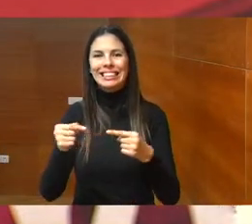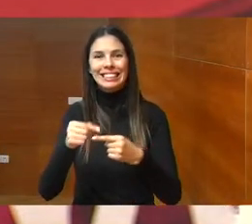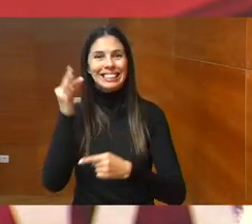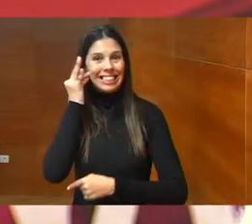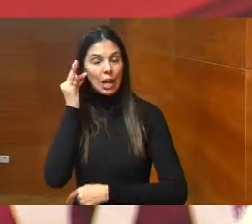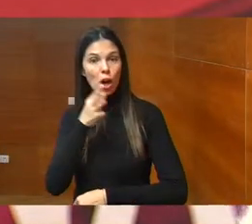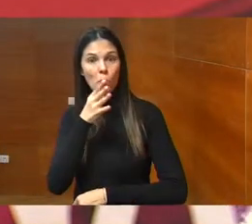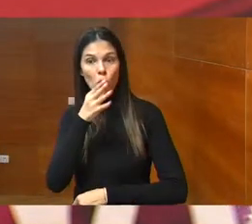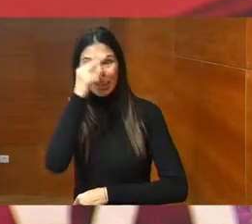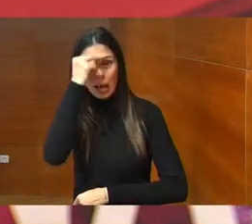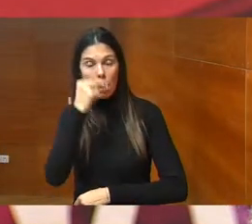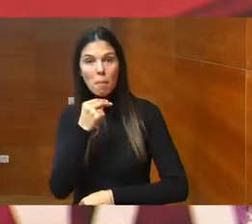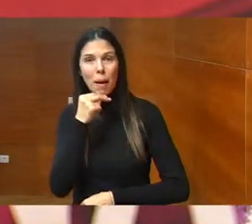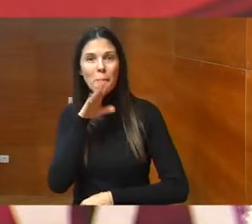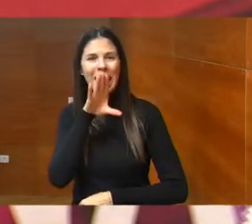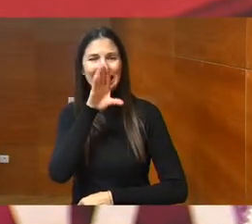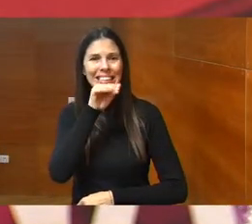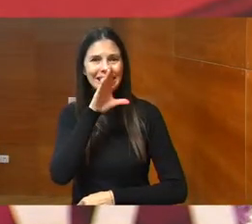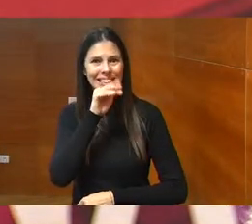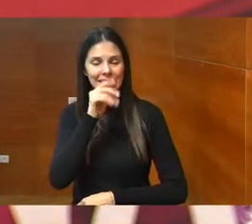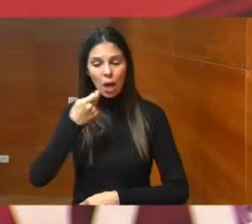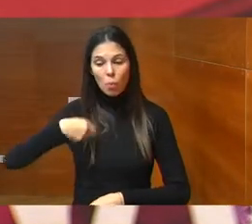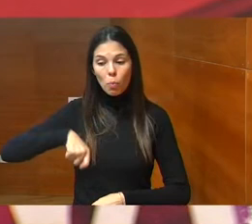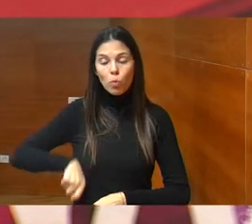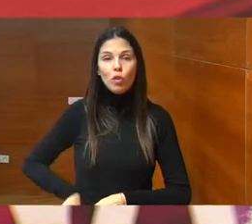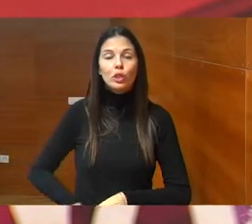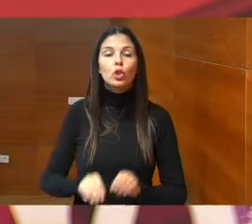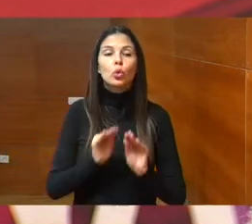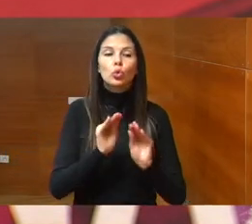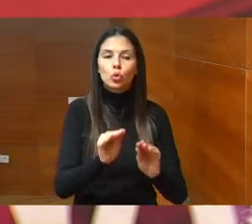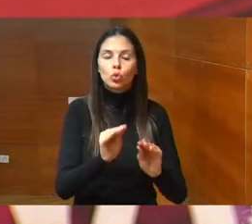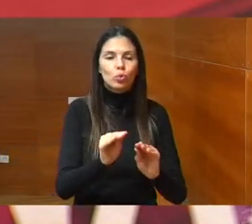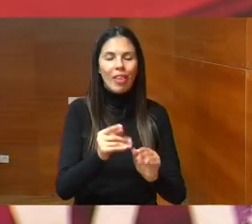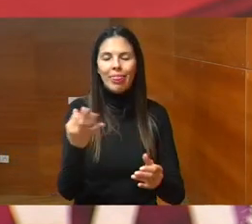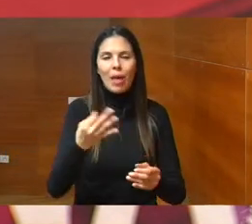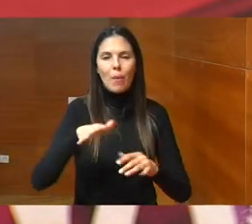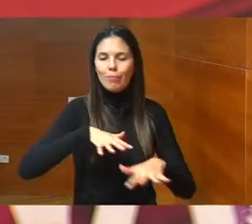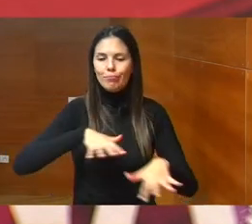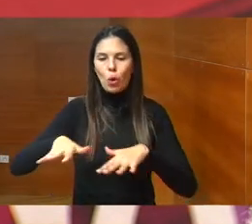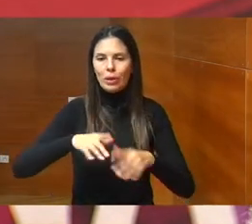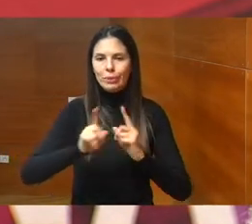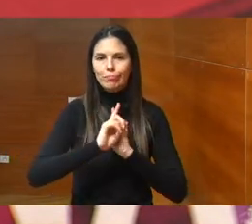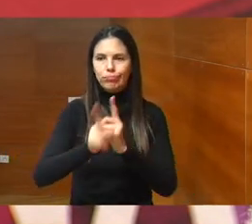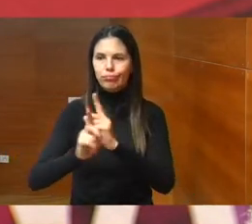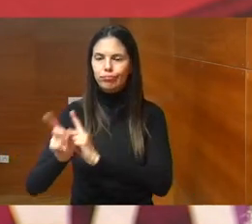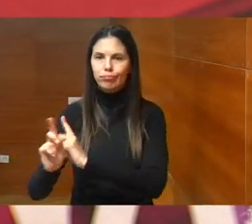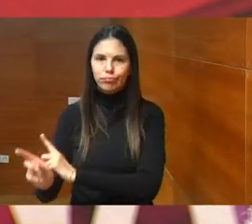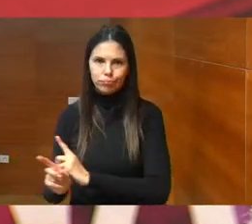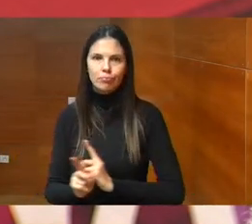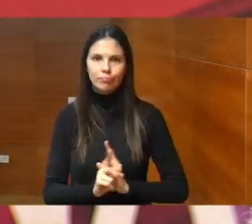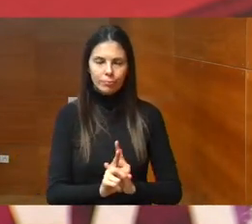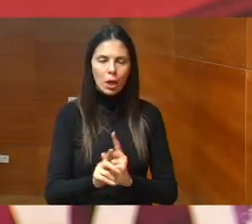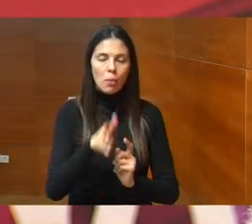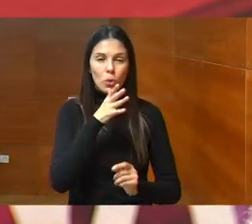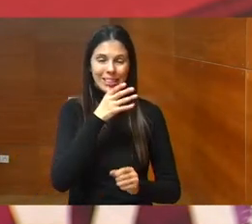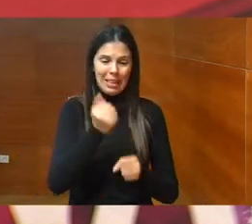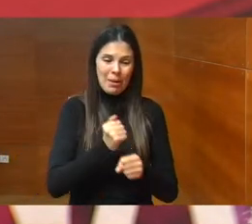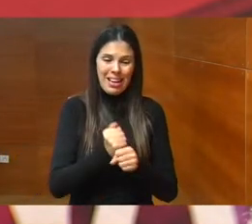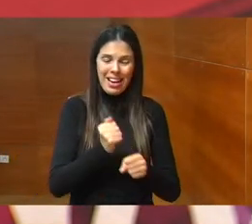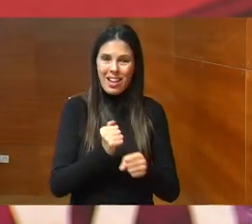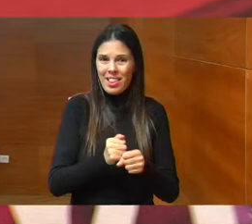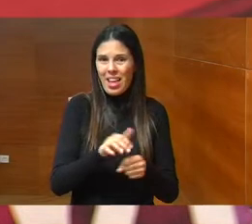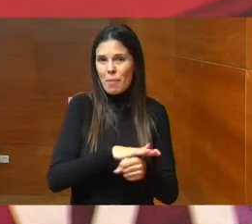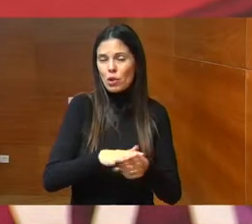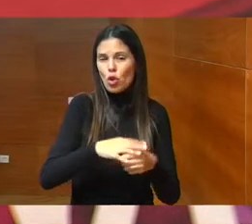que opay de chichana a profesión que tiña y sea movilidades porque era de aduanas